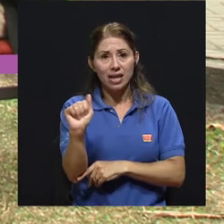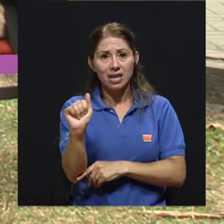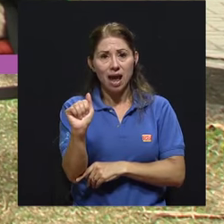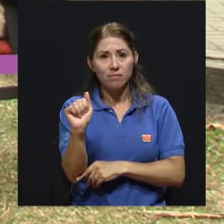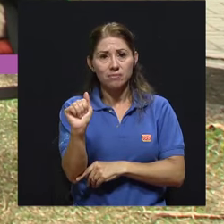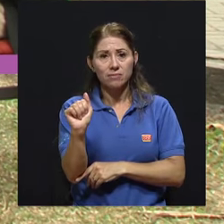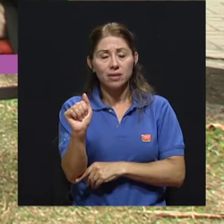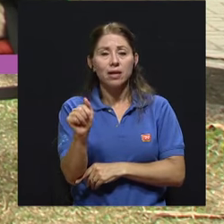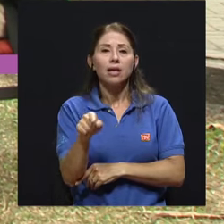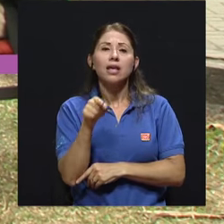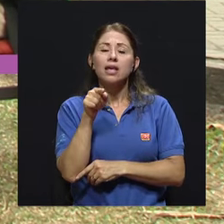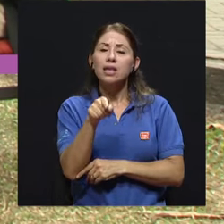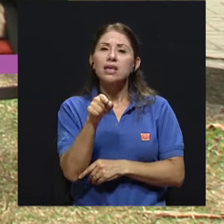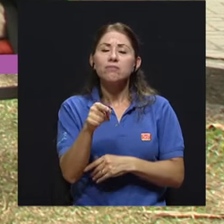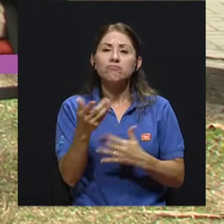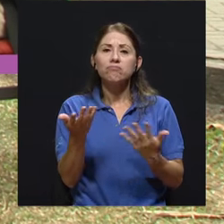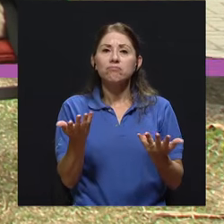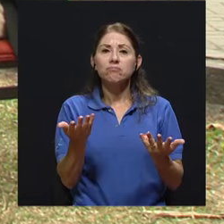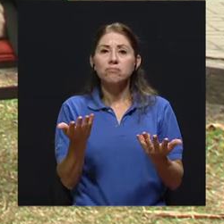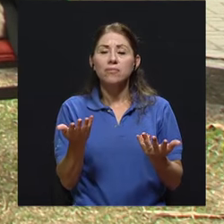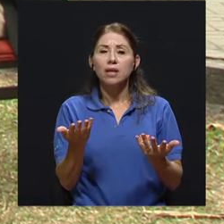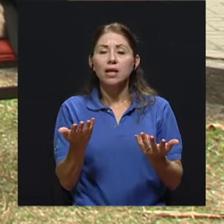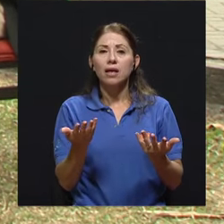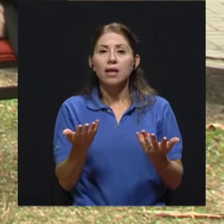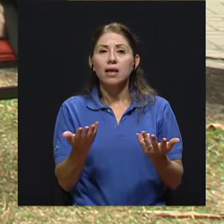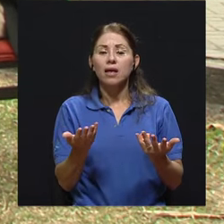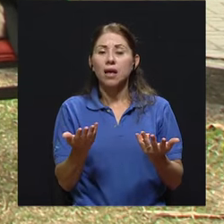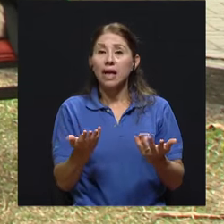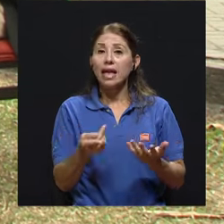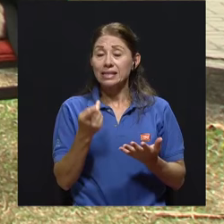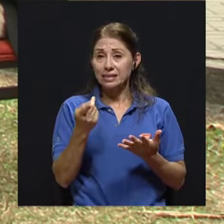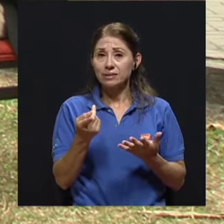alergia. Y parte del problema aquí es que,